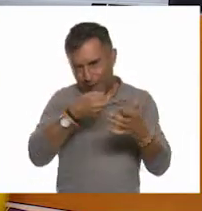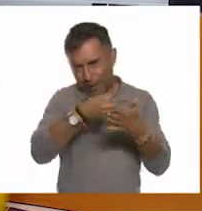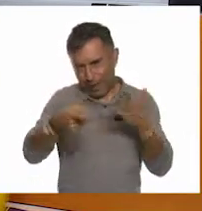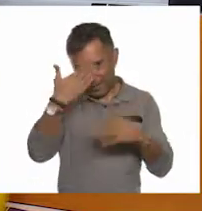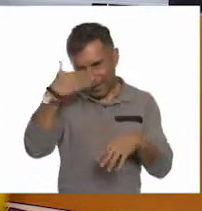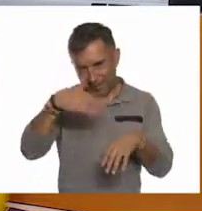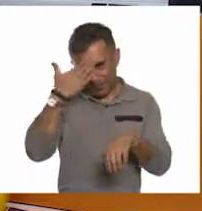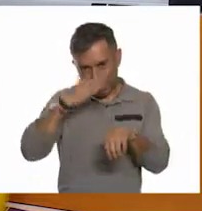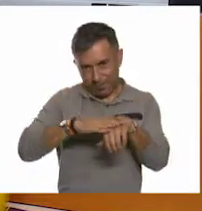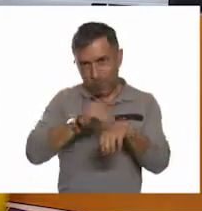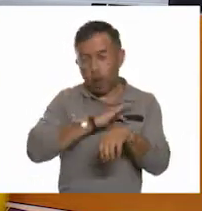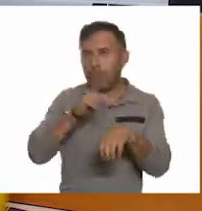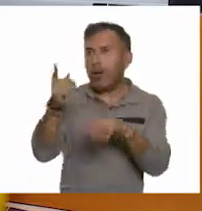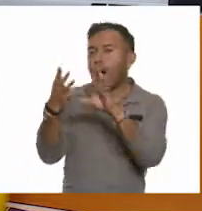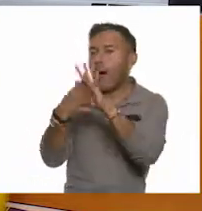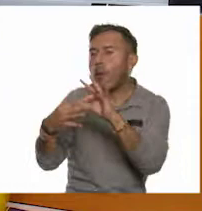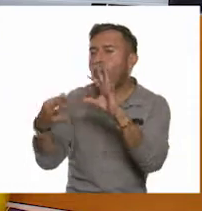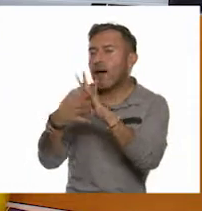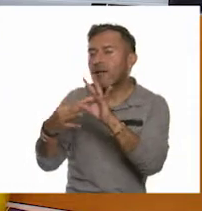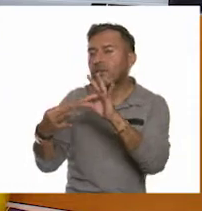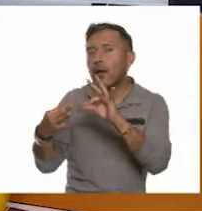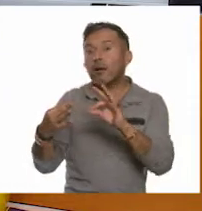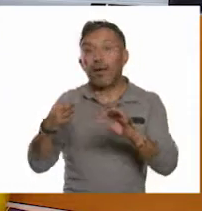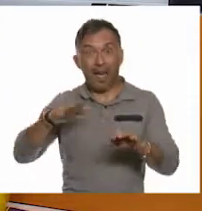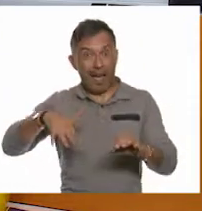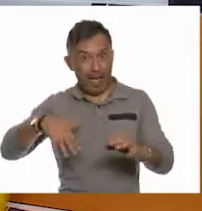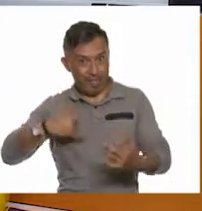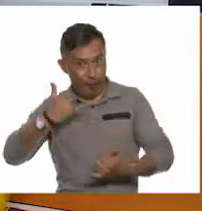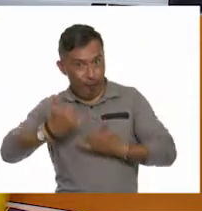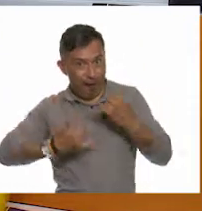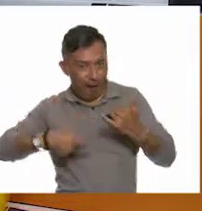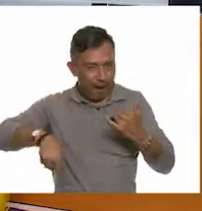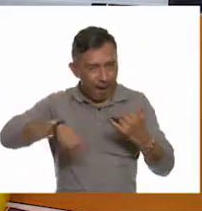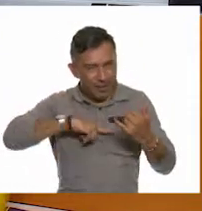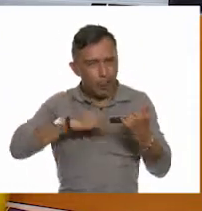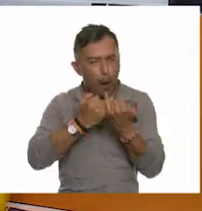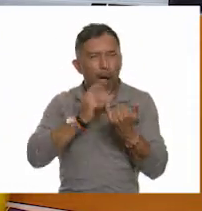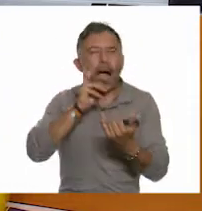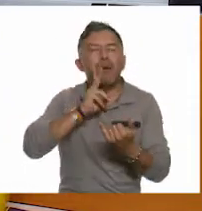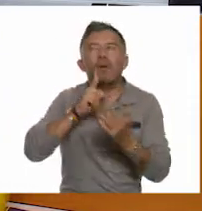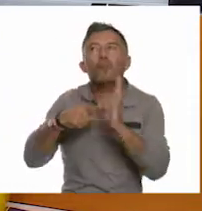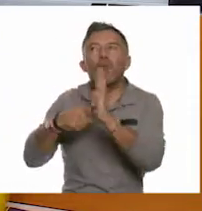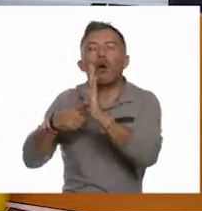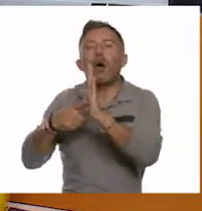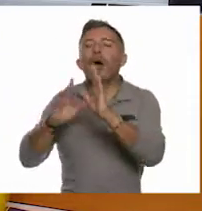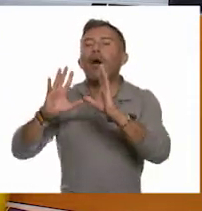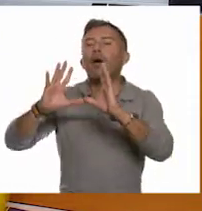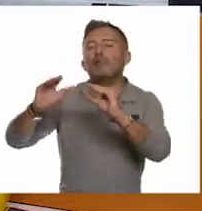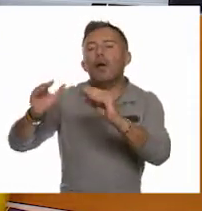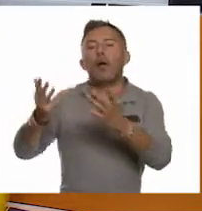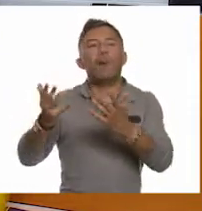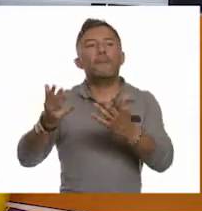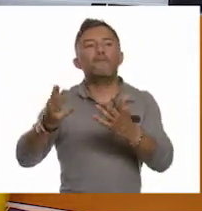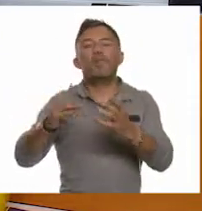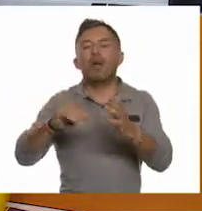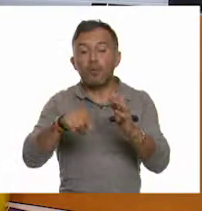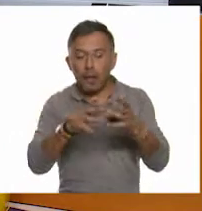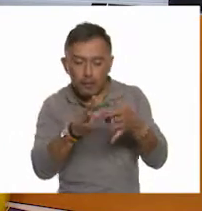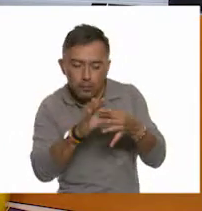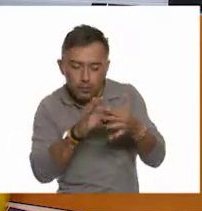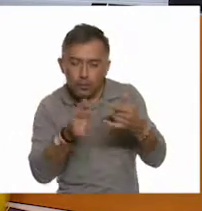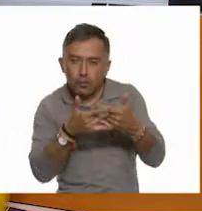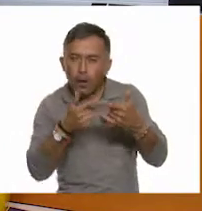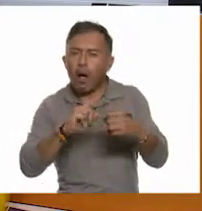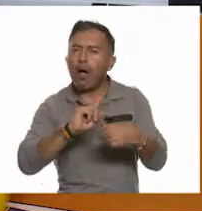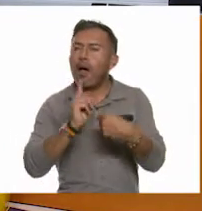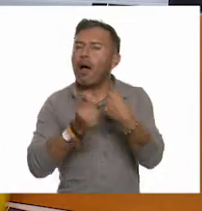Cuéntenselo. Y hagan una dinámica, así como nosotros lo hicimos, para descubrir qué es la enseñanza o qué es el mensaje que les